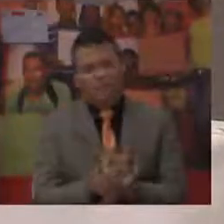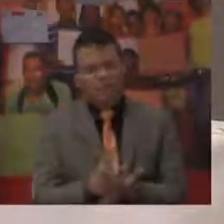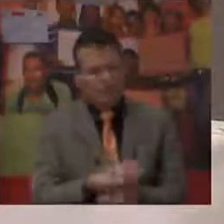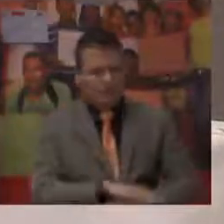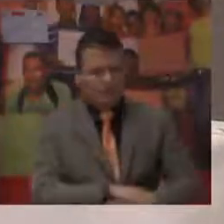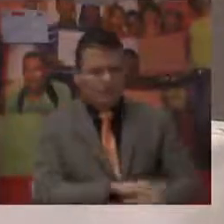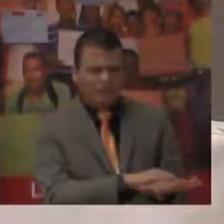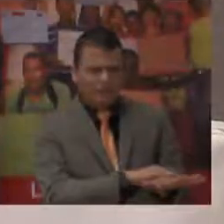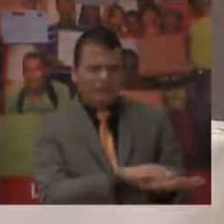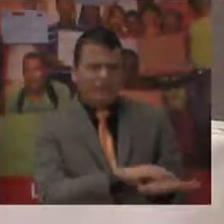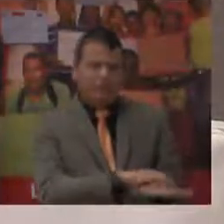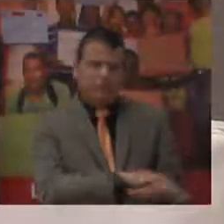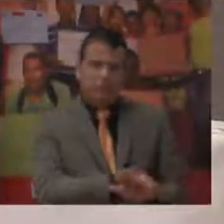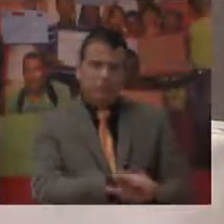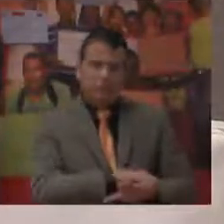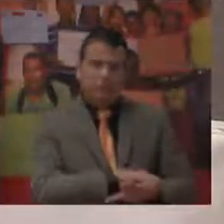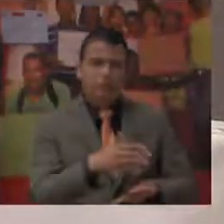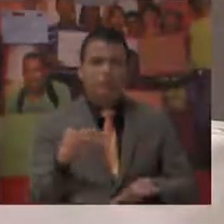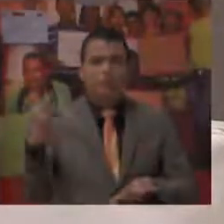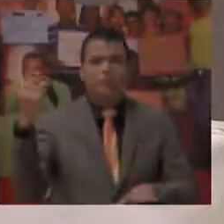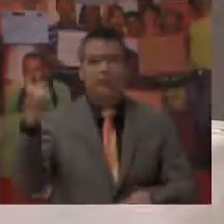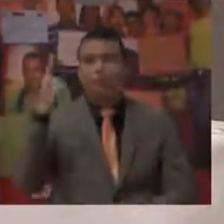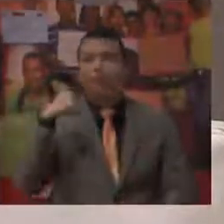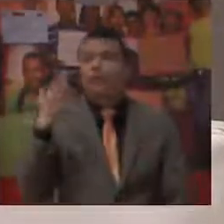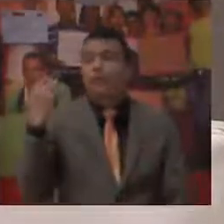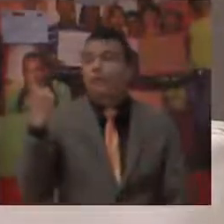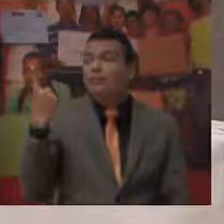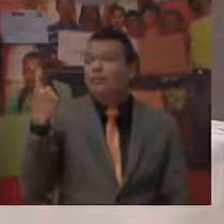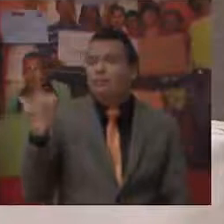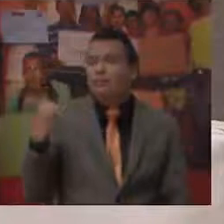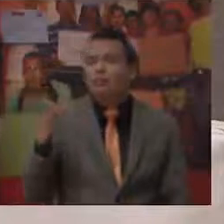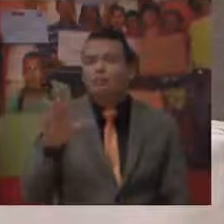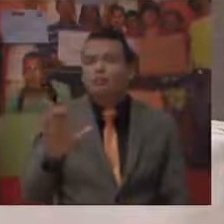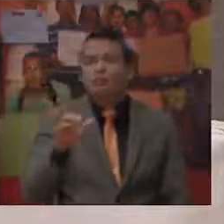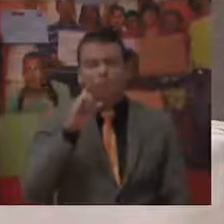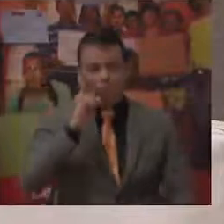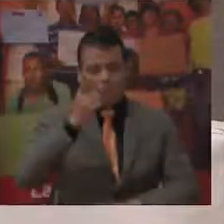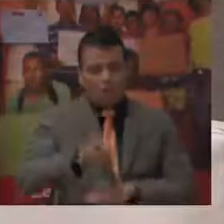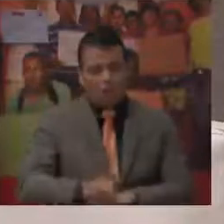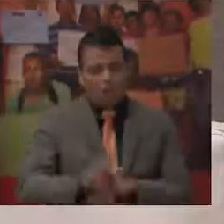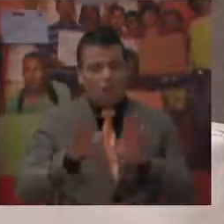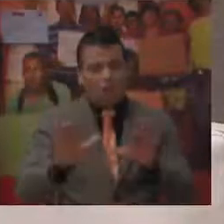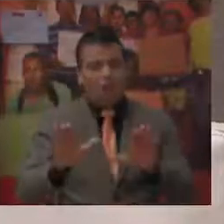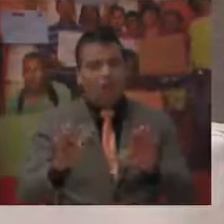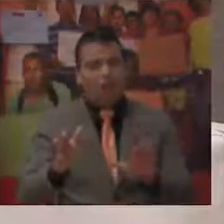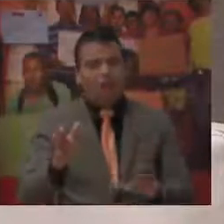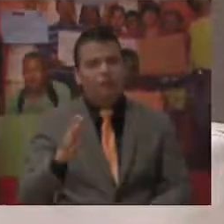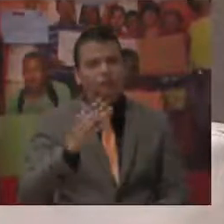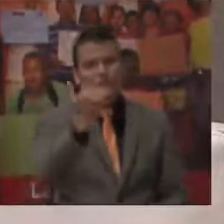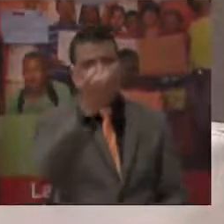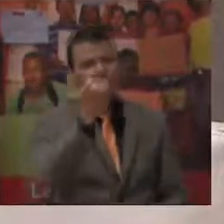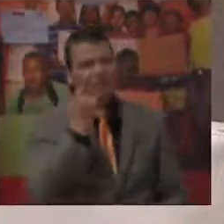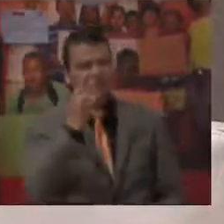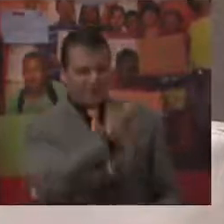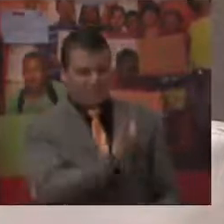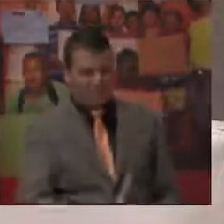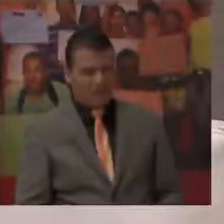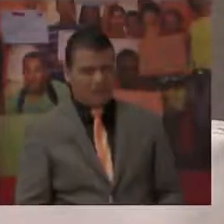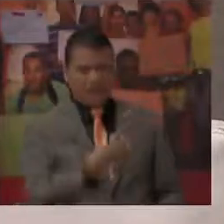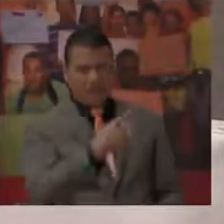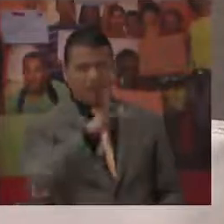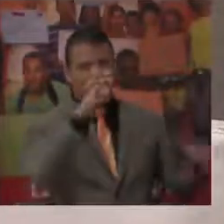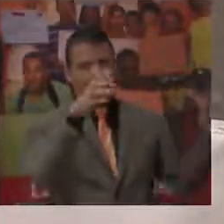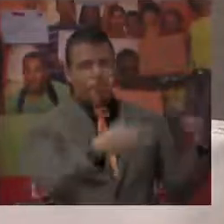salido esa declaratoria de inexequibilidad, cuando nos llaman de presidencia porque había una